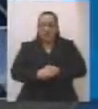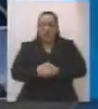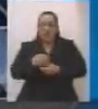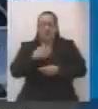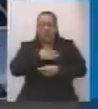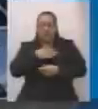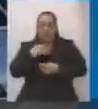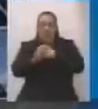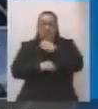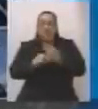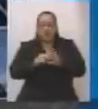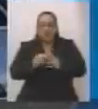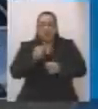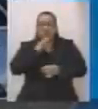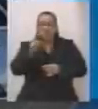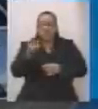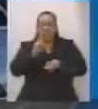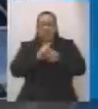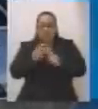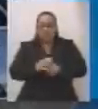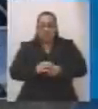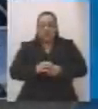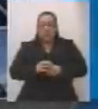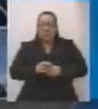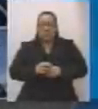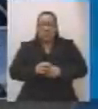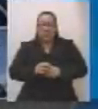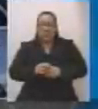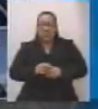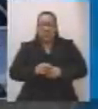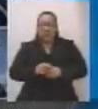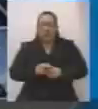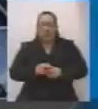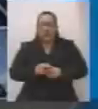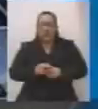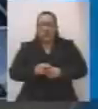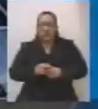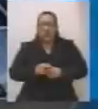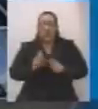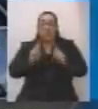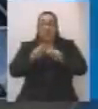propio país, en los Estados Unidos, se ha convertido en un tema político de gran importancia.